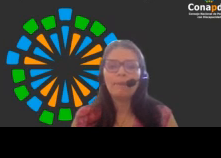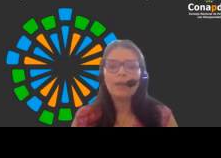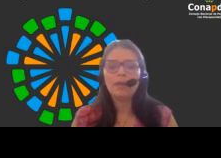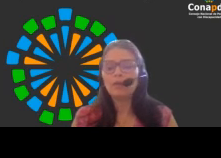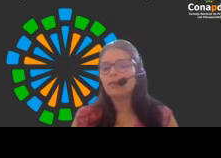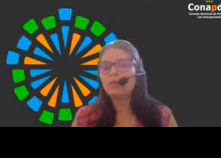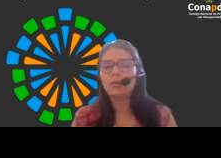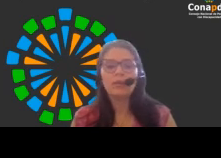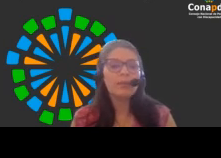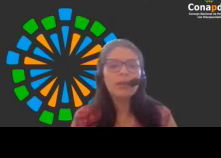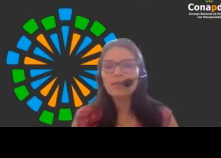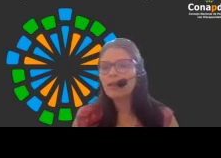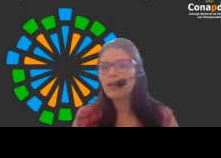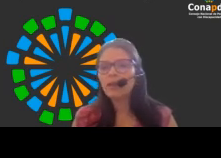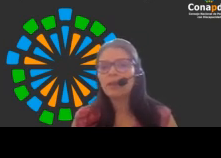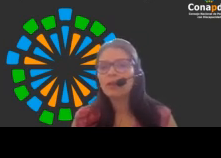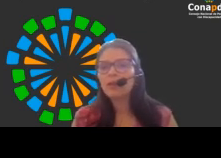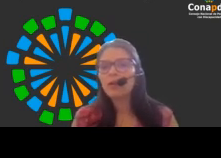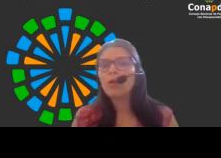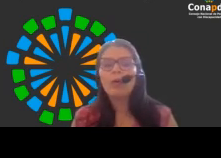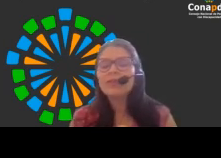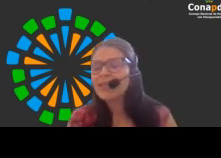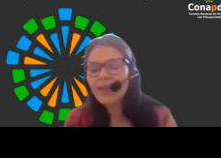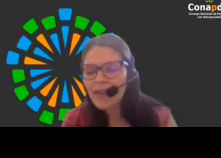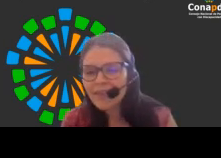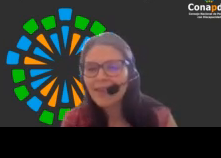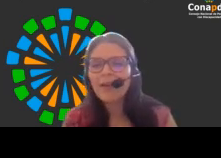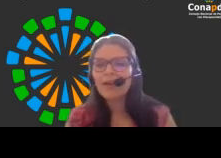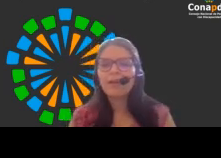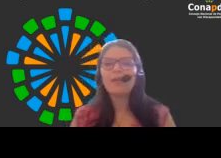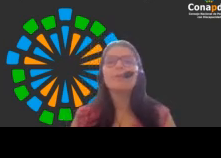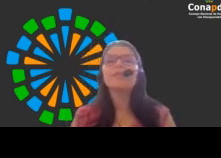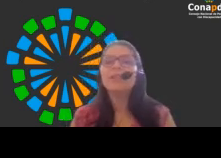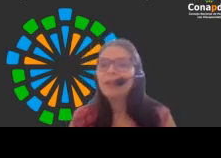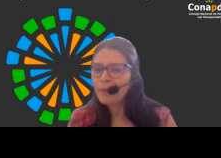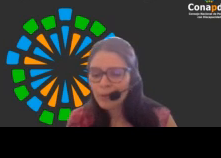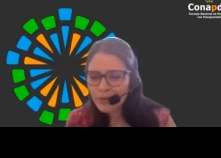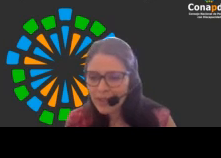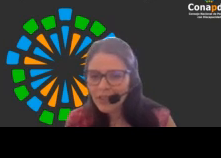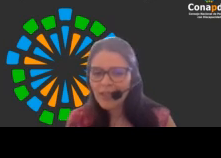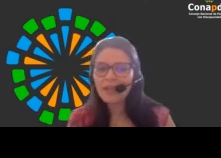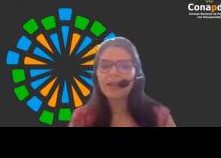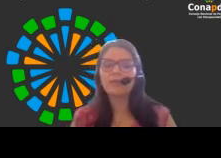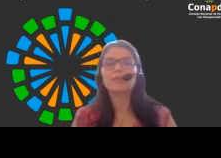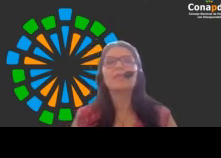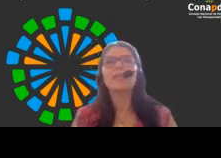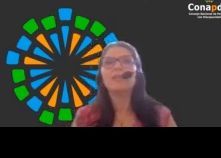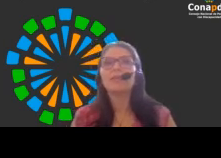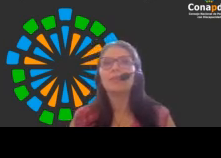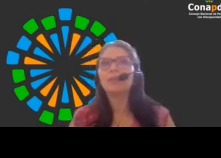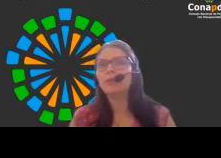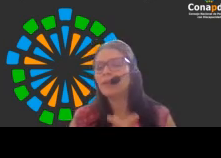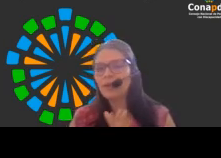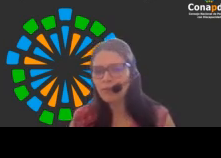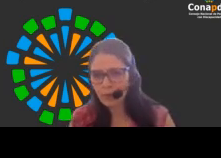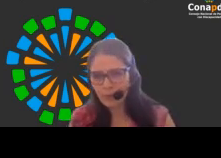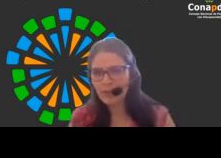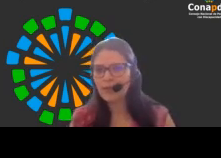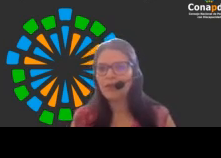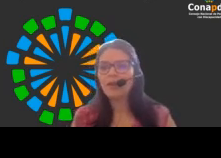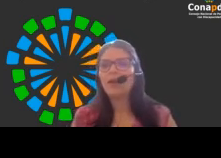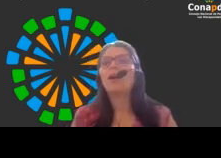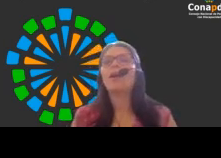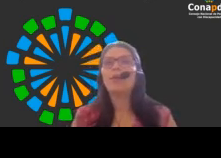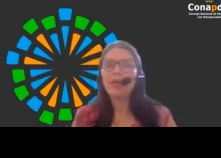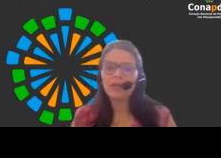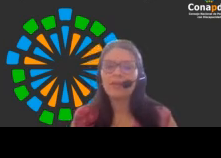y entonces yo les digo Mira es que cómo es que se dice que cómo se siente mejor usted que le diga entonces ya le dicen a uno de tal